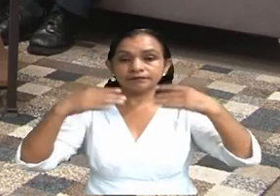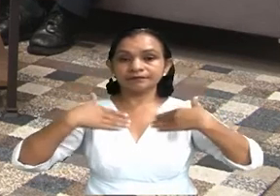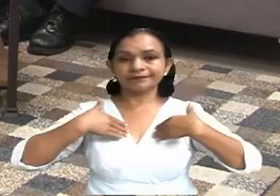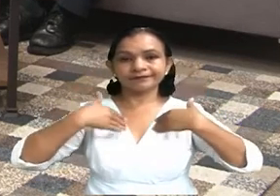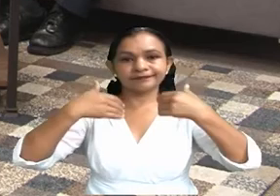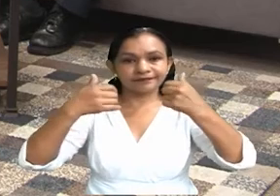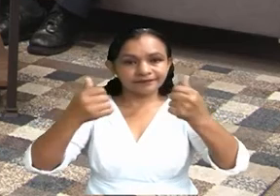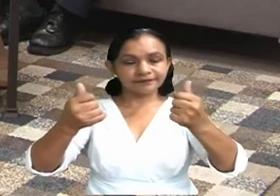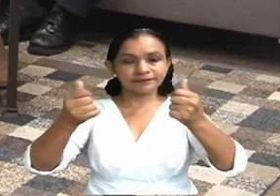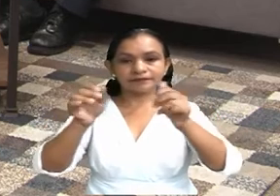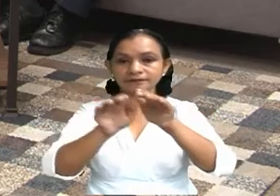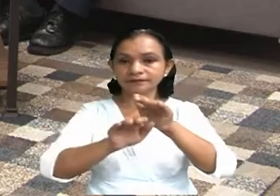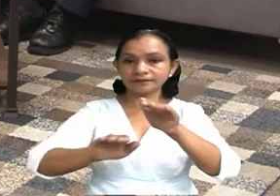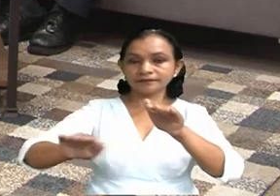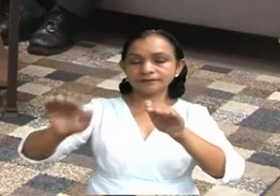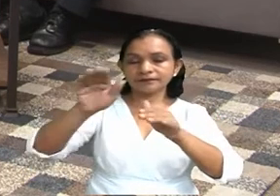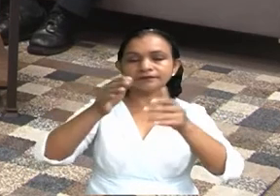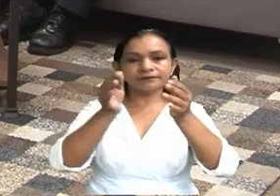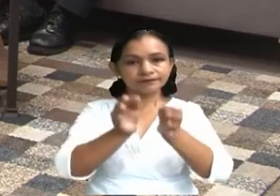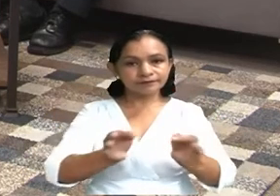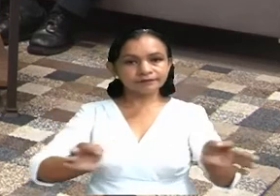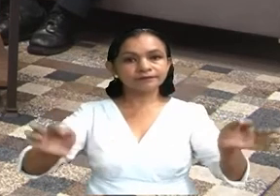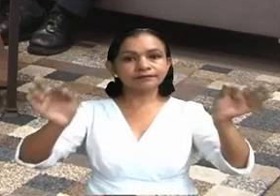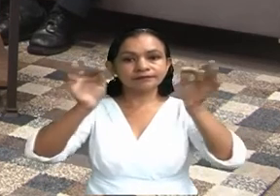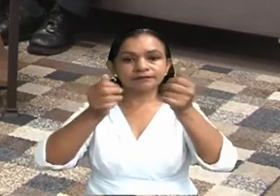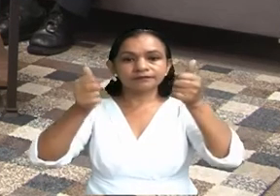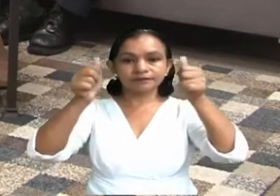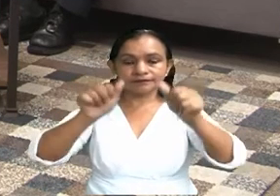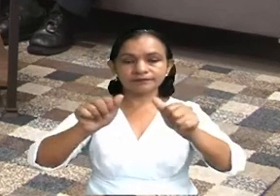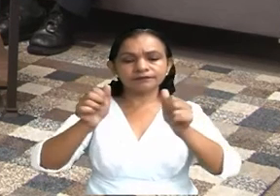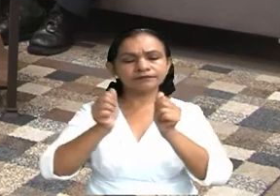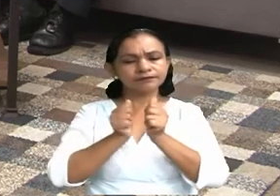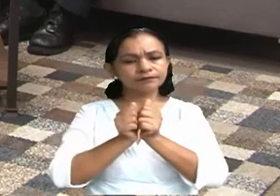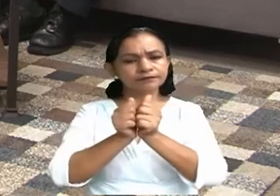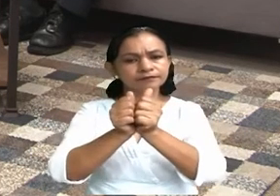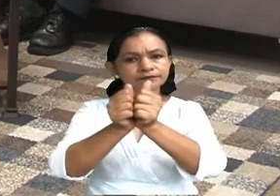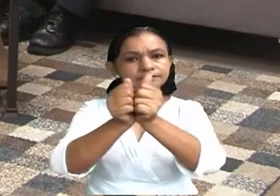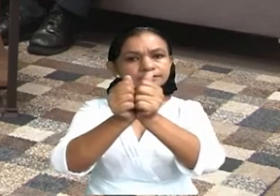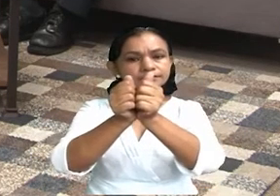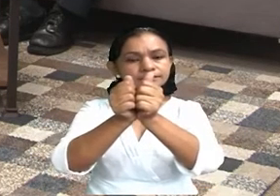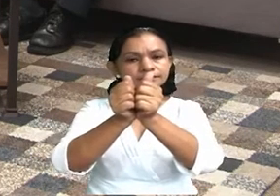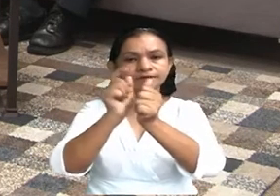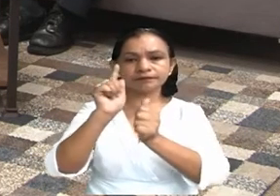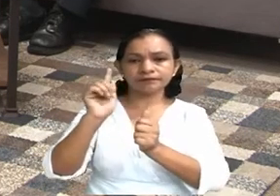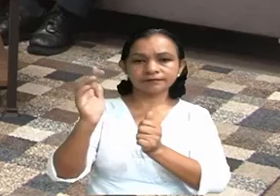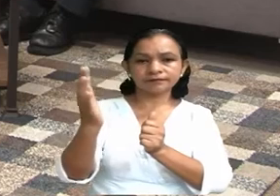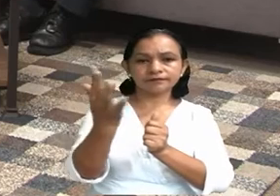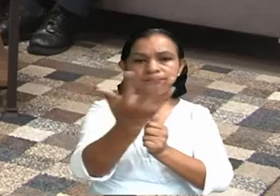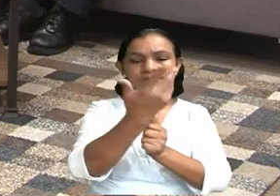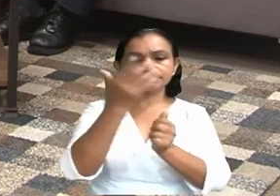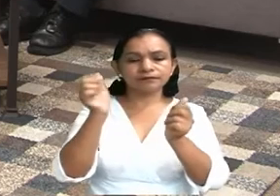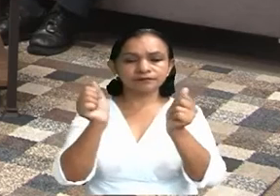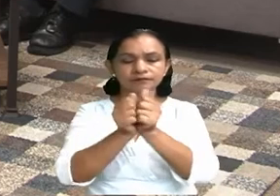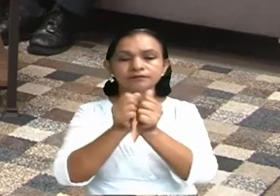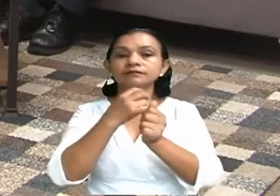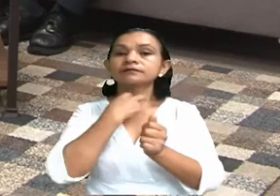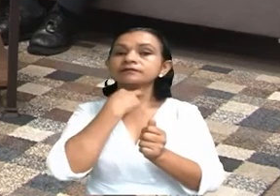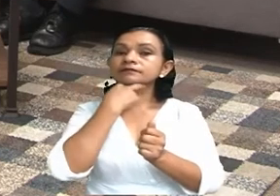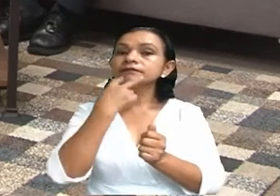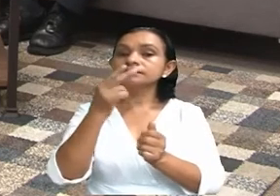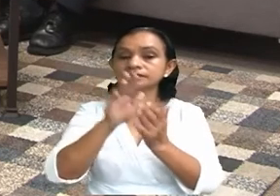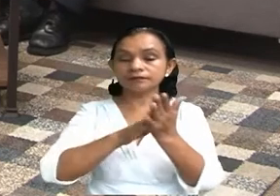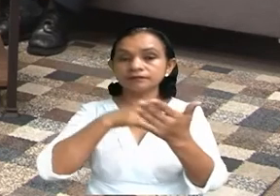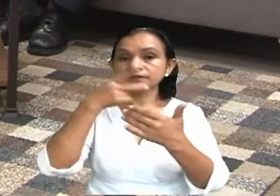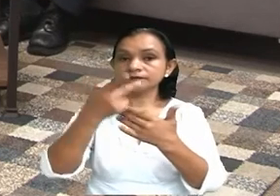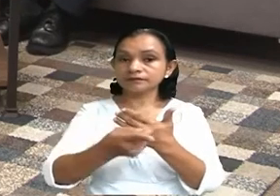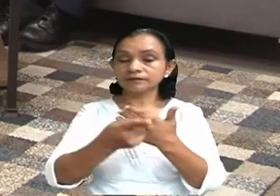los factores bastante determinantes. ¿Qué acompañamiento han recibido, amén del programa Todos con Vos, o si nos pudiese decir, dentro del